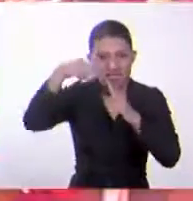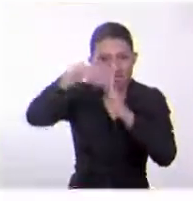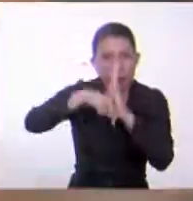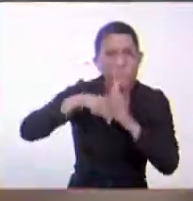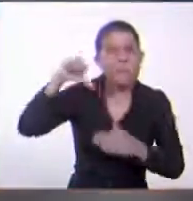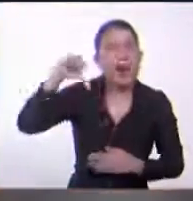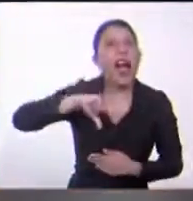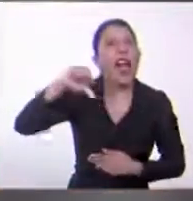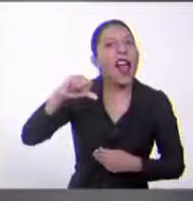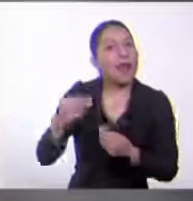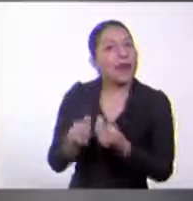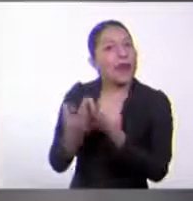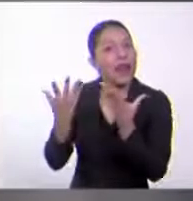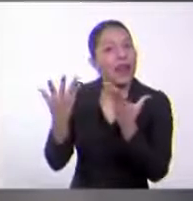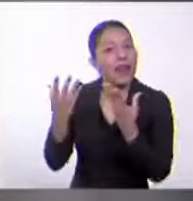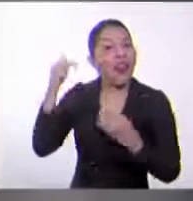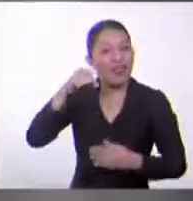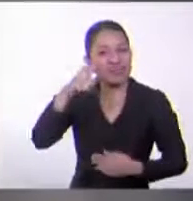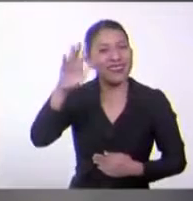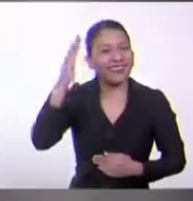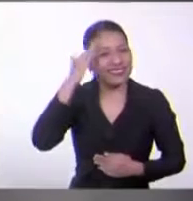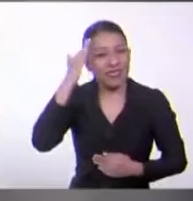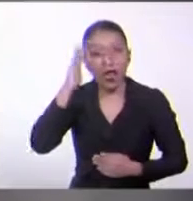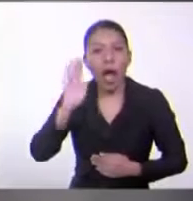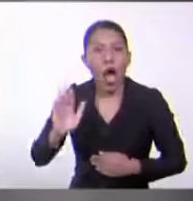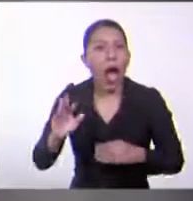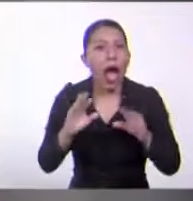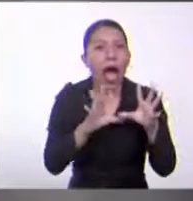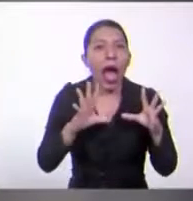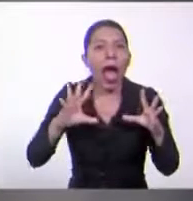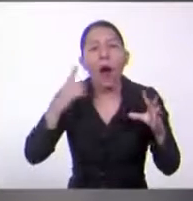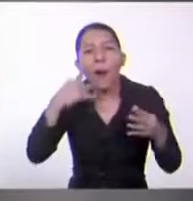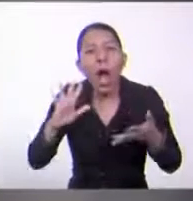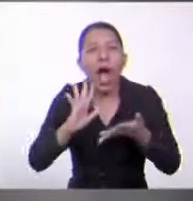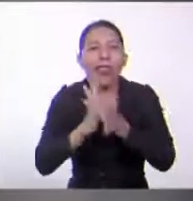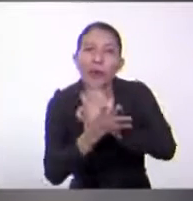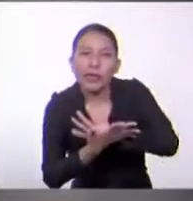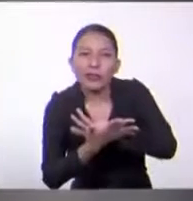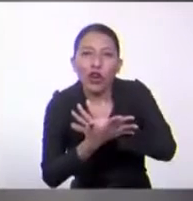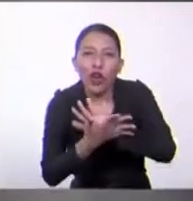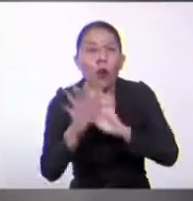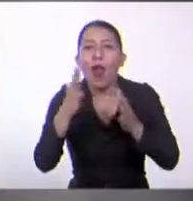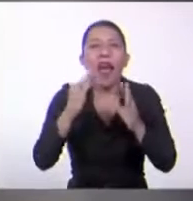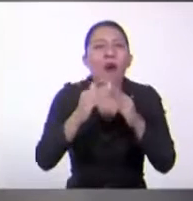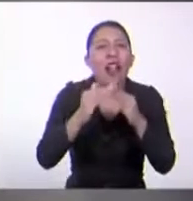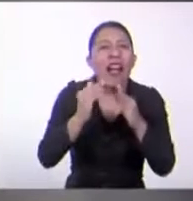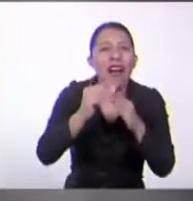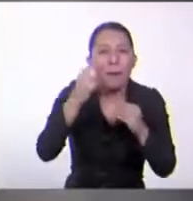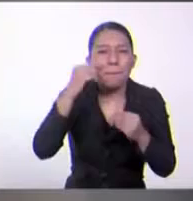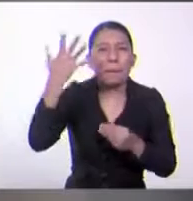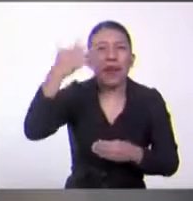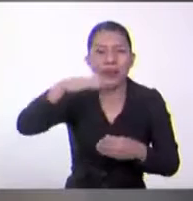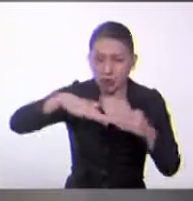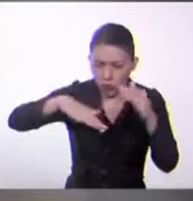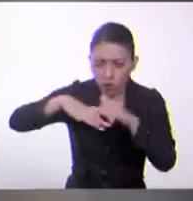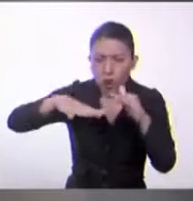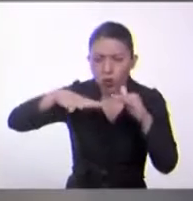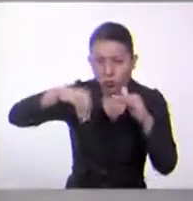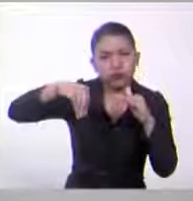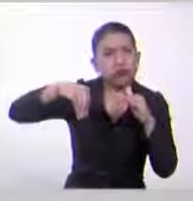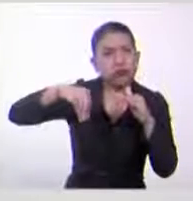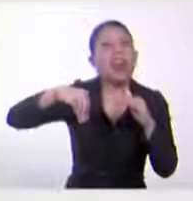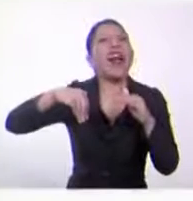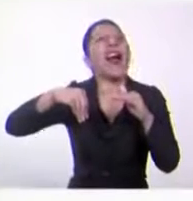planta. Ahora sabemos que es una adaptación, como la que ocurre con la flor dormilona. Darwin